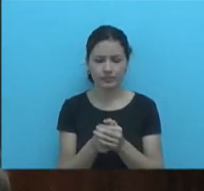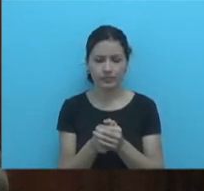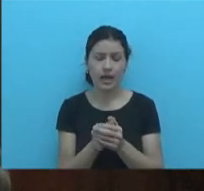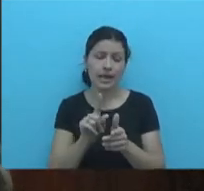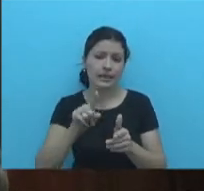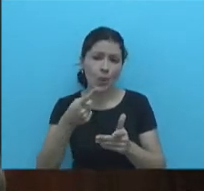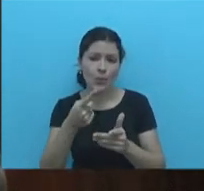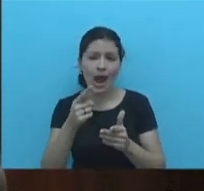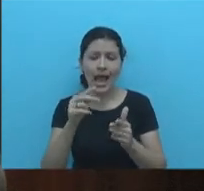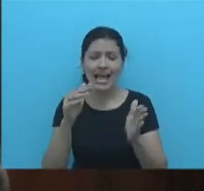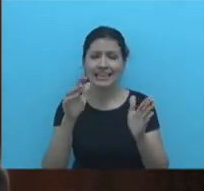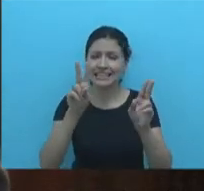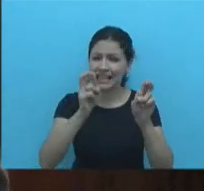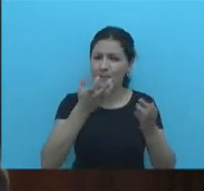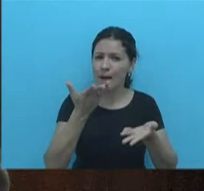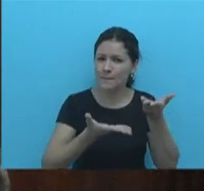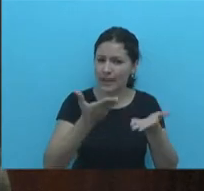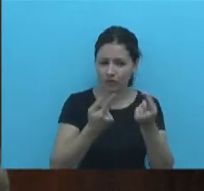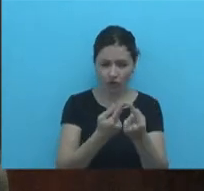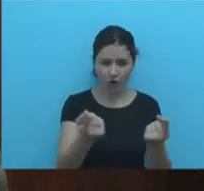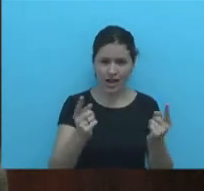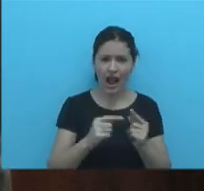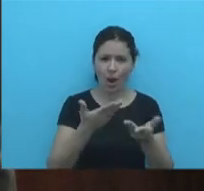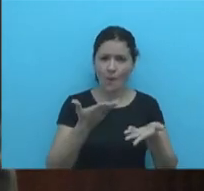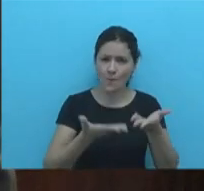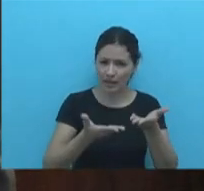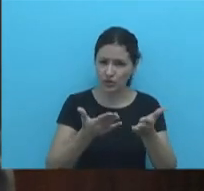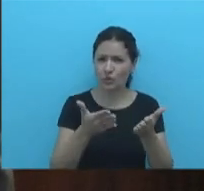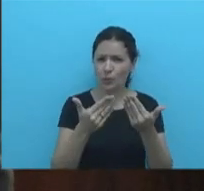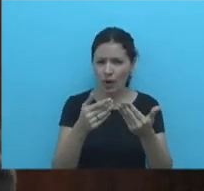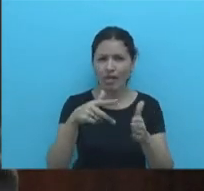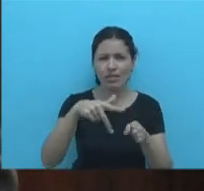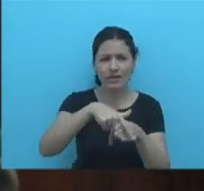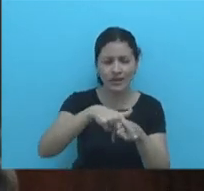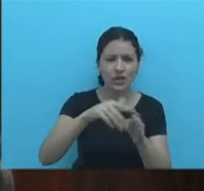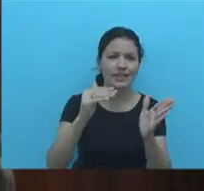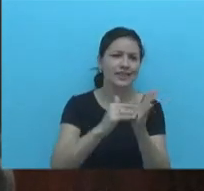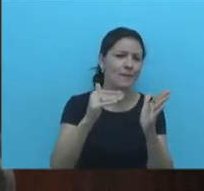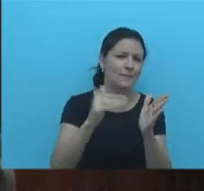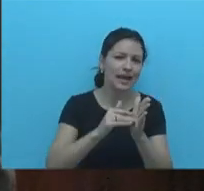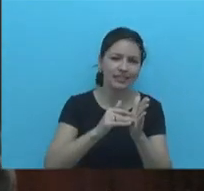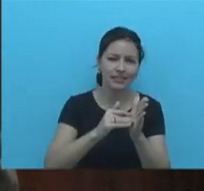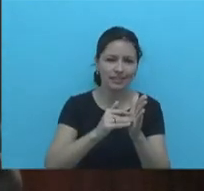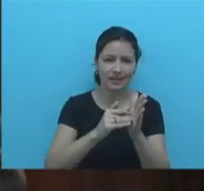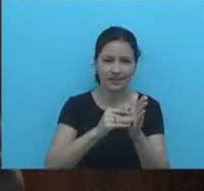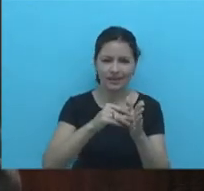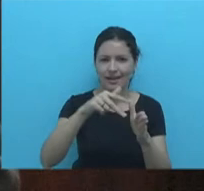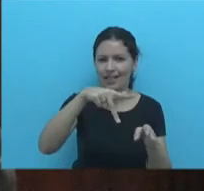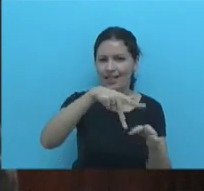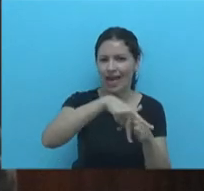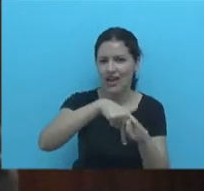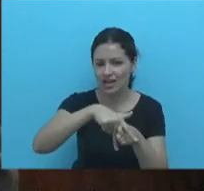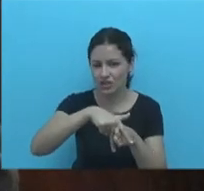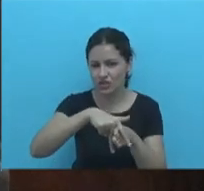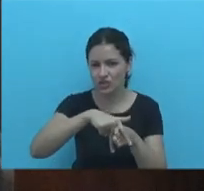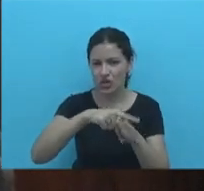de caballo o animal estamos trabajando. No se puede estimar, digamos,